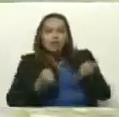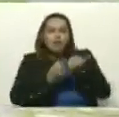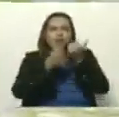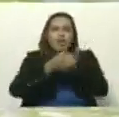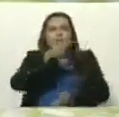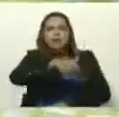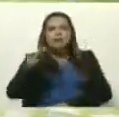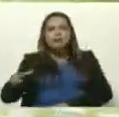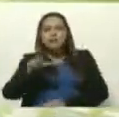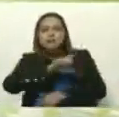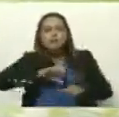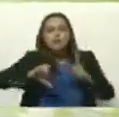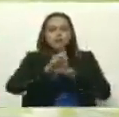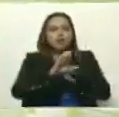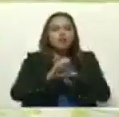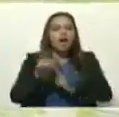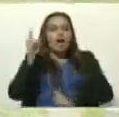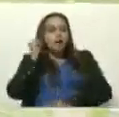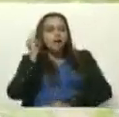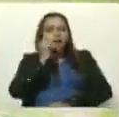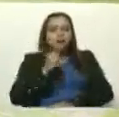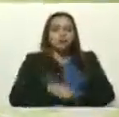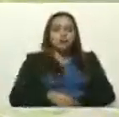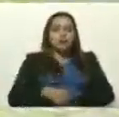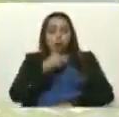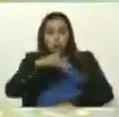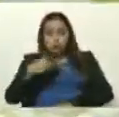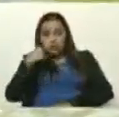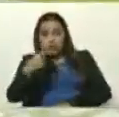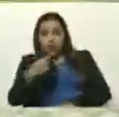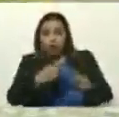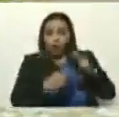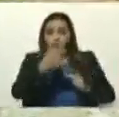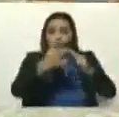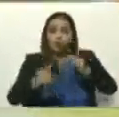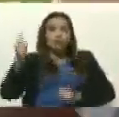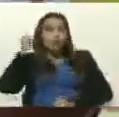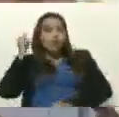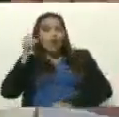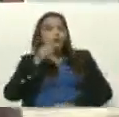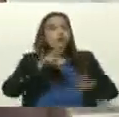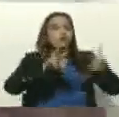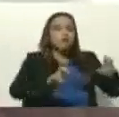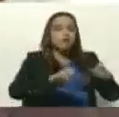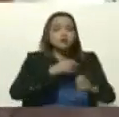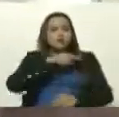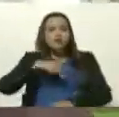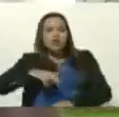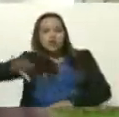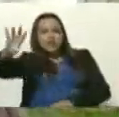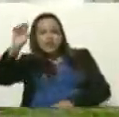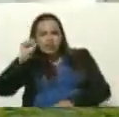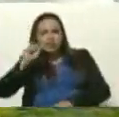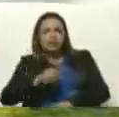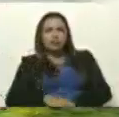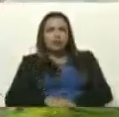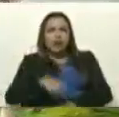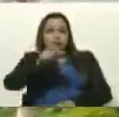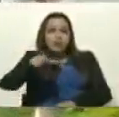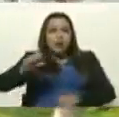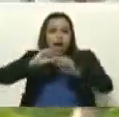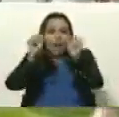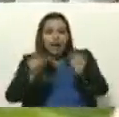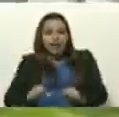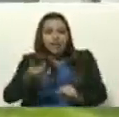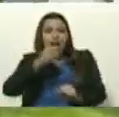sus creadoras si nosotros decimos que estamos construyendo al hombre a la mujer nueva y nosotros entendemos que los artistas son agentes